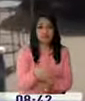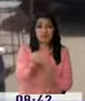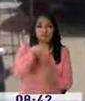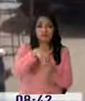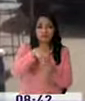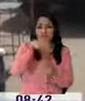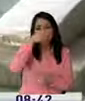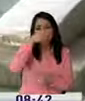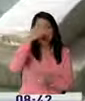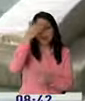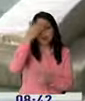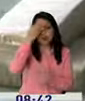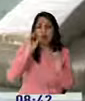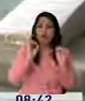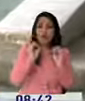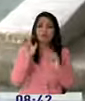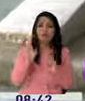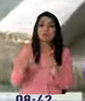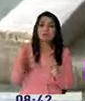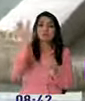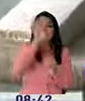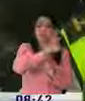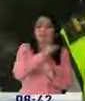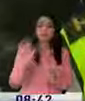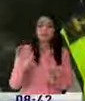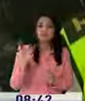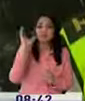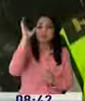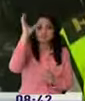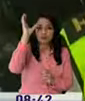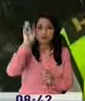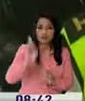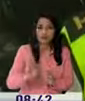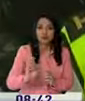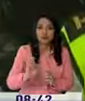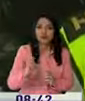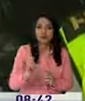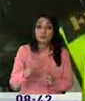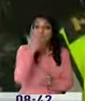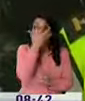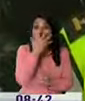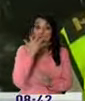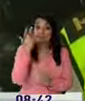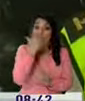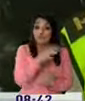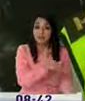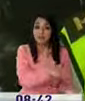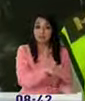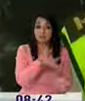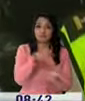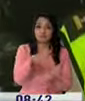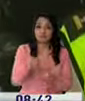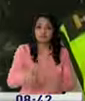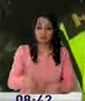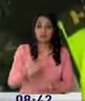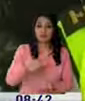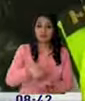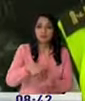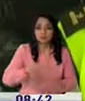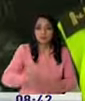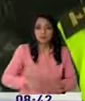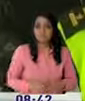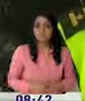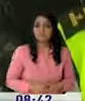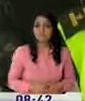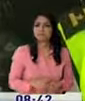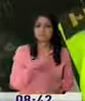Santo Domingo y otras provincias de la costa sur. Y ha sido trasladado de la ciudad de Esmeraldas con dirección a esta ciudad, con